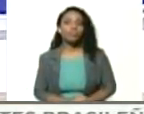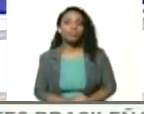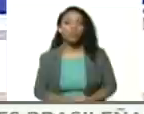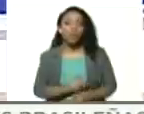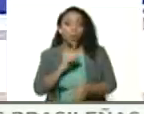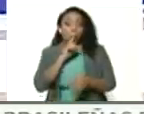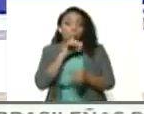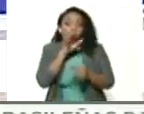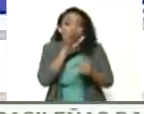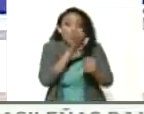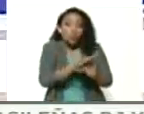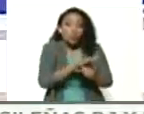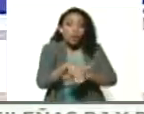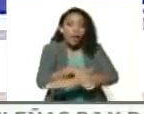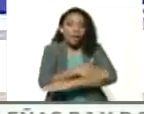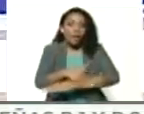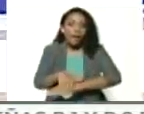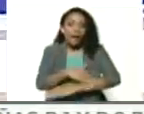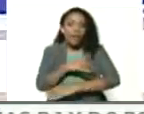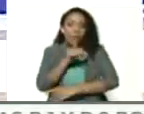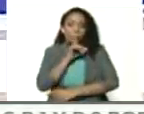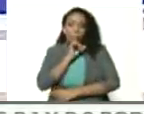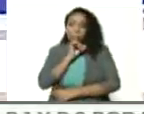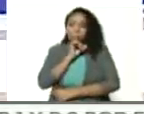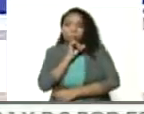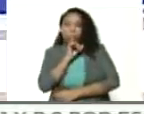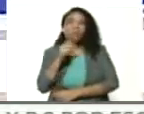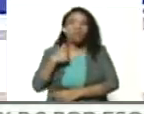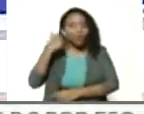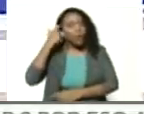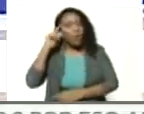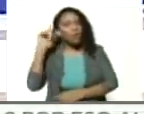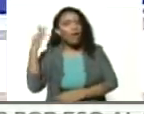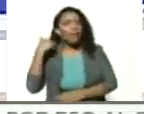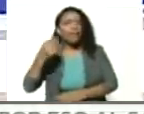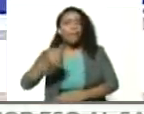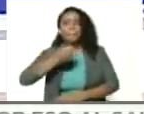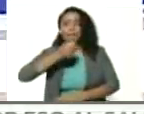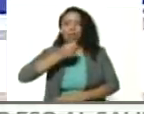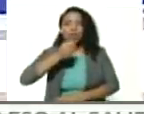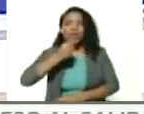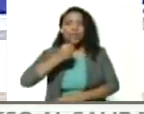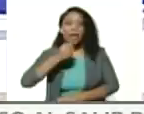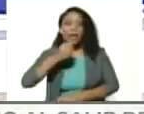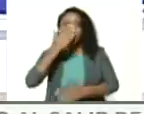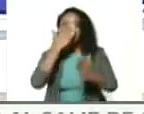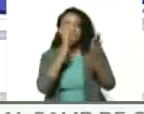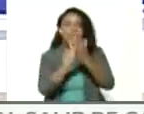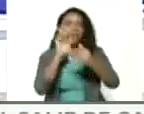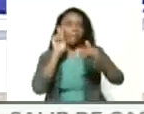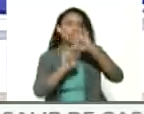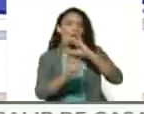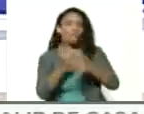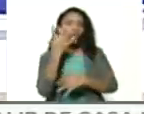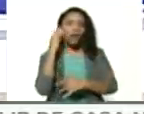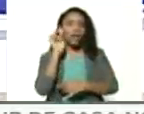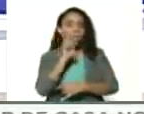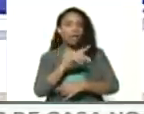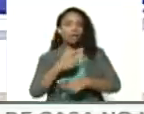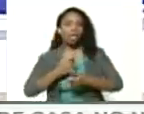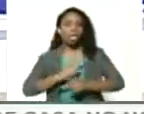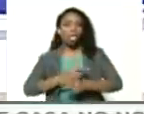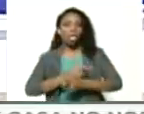Callaron, callaron las calles. Yo recuerdo un reportaje de una periodista frente a Miraflores,